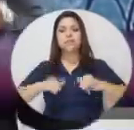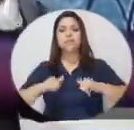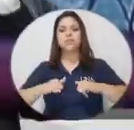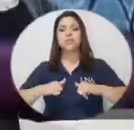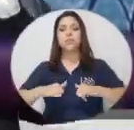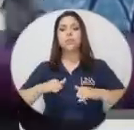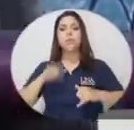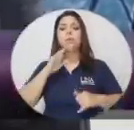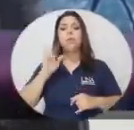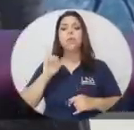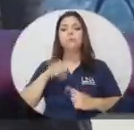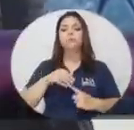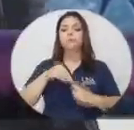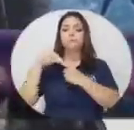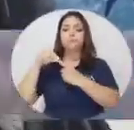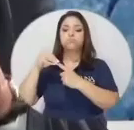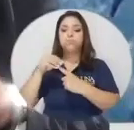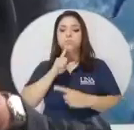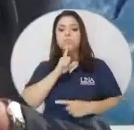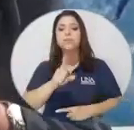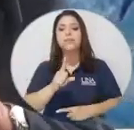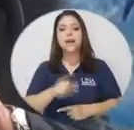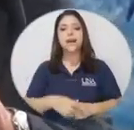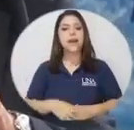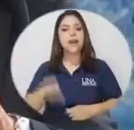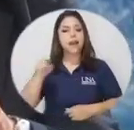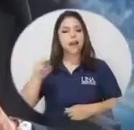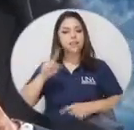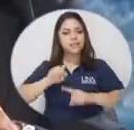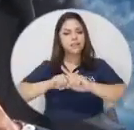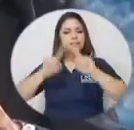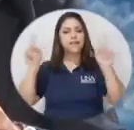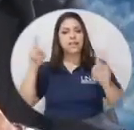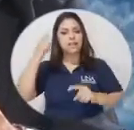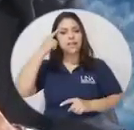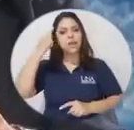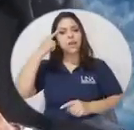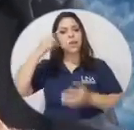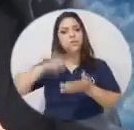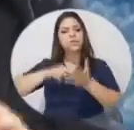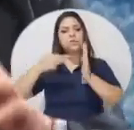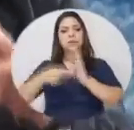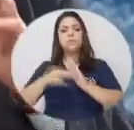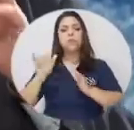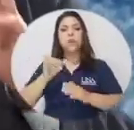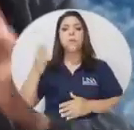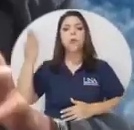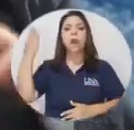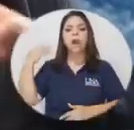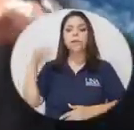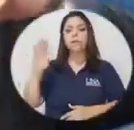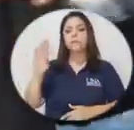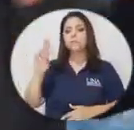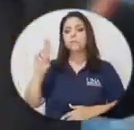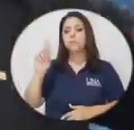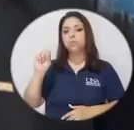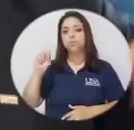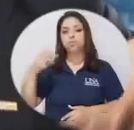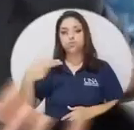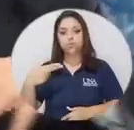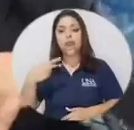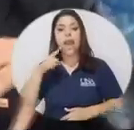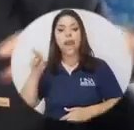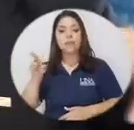figura. Él tiene un concepto diferente, por ejemplo, a las presidencias republicanas de los dos Bush. Los dos Bush tenían un